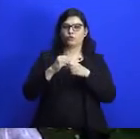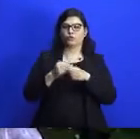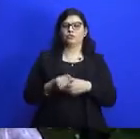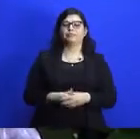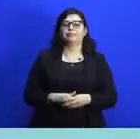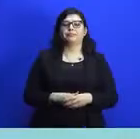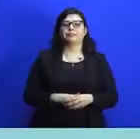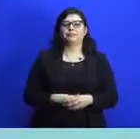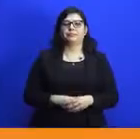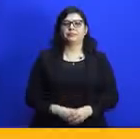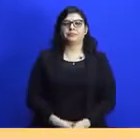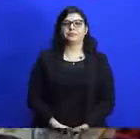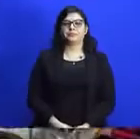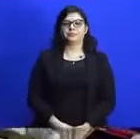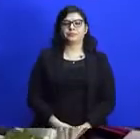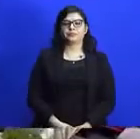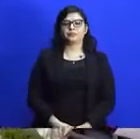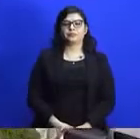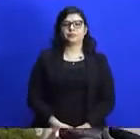gracias.